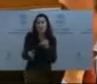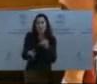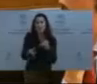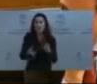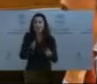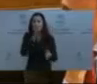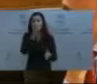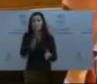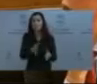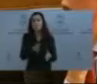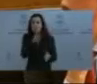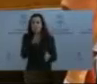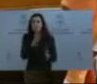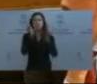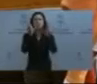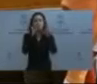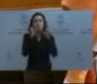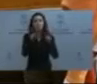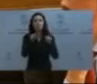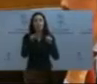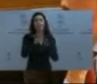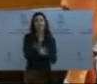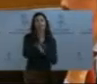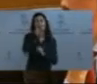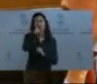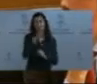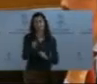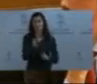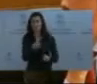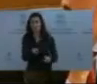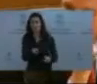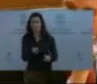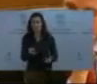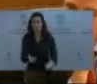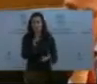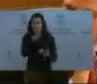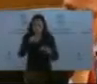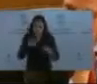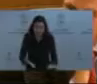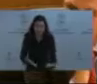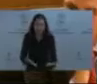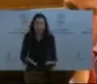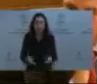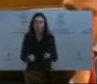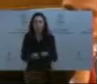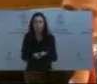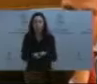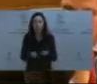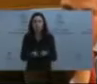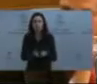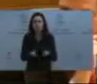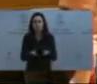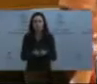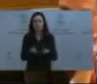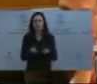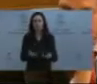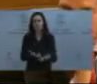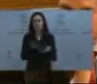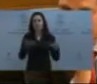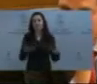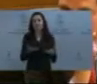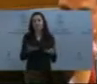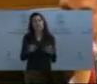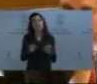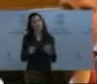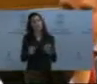de su malvada gestión, pero que a estas alturas de la película haya tenido la osadía de contradecir también a los expertos